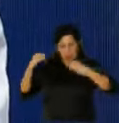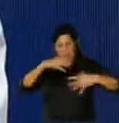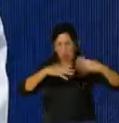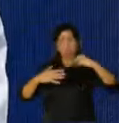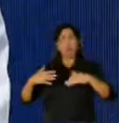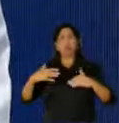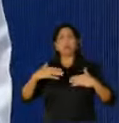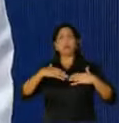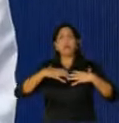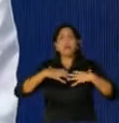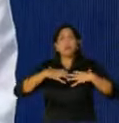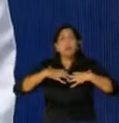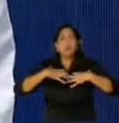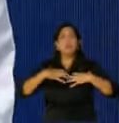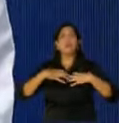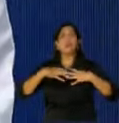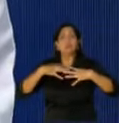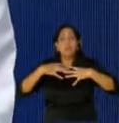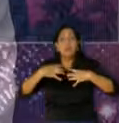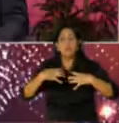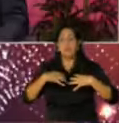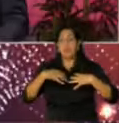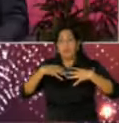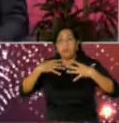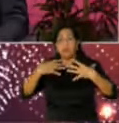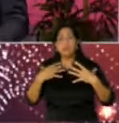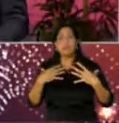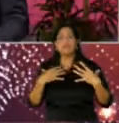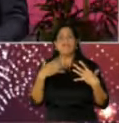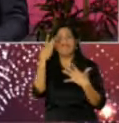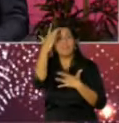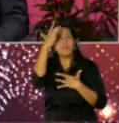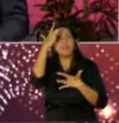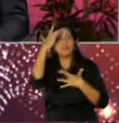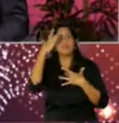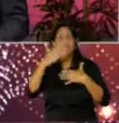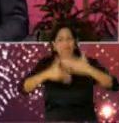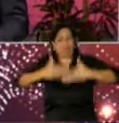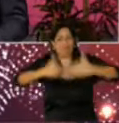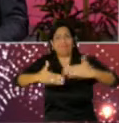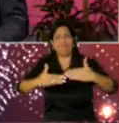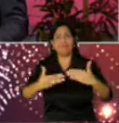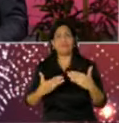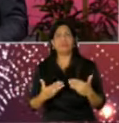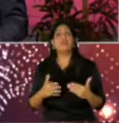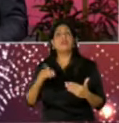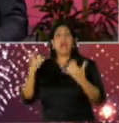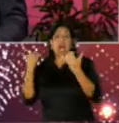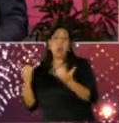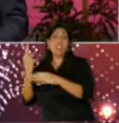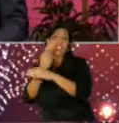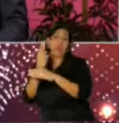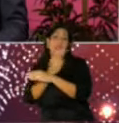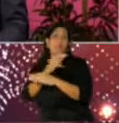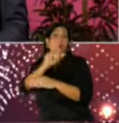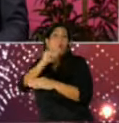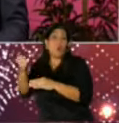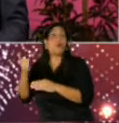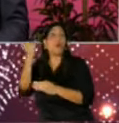grande que activa esta cascada de las citoquinas. Entonces se está considerando también el uso de glucocorticoides, que es algo que se